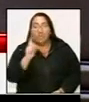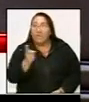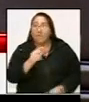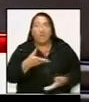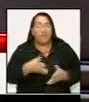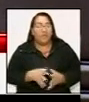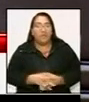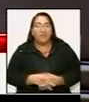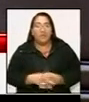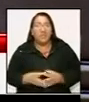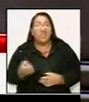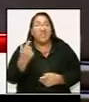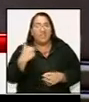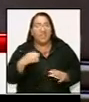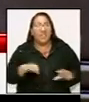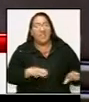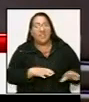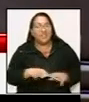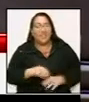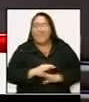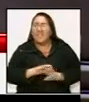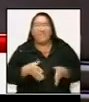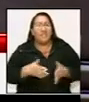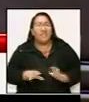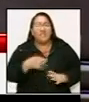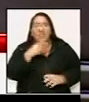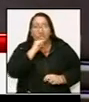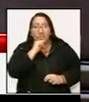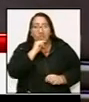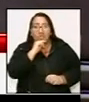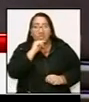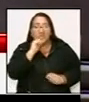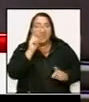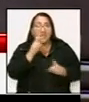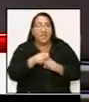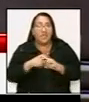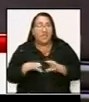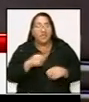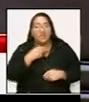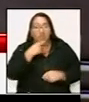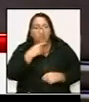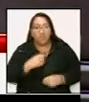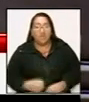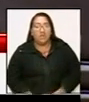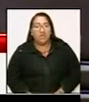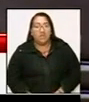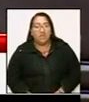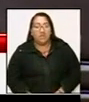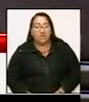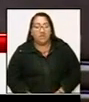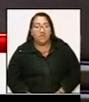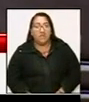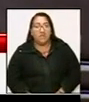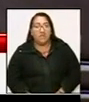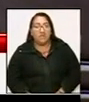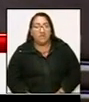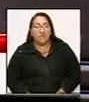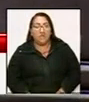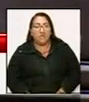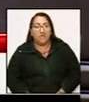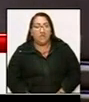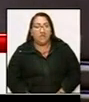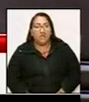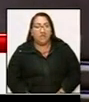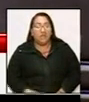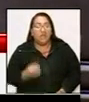nace, llega a serlo. Nadie nace mujer, se llega a ser mujer. Y por eso, presidente, hay que entender